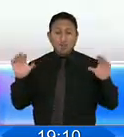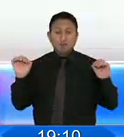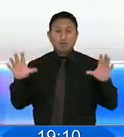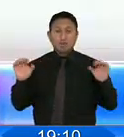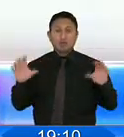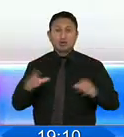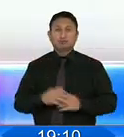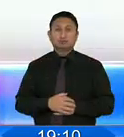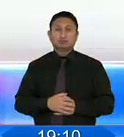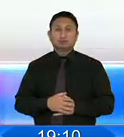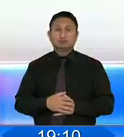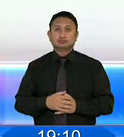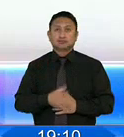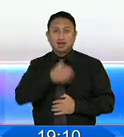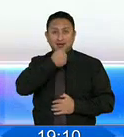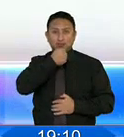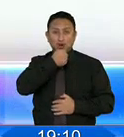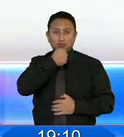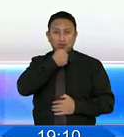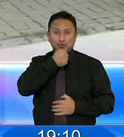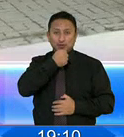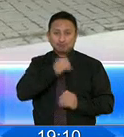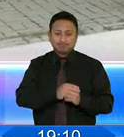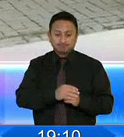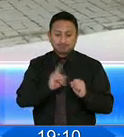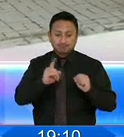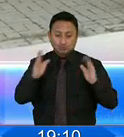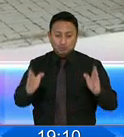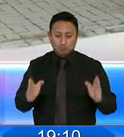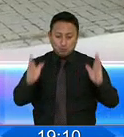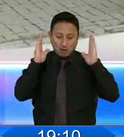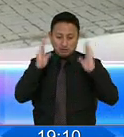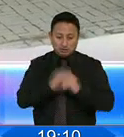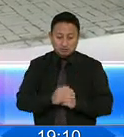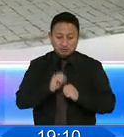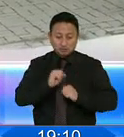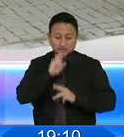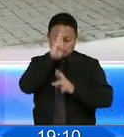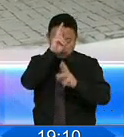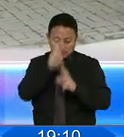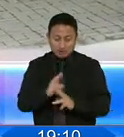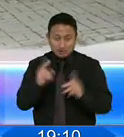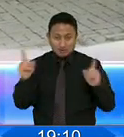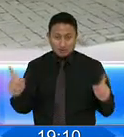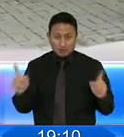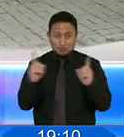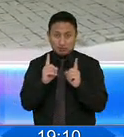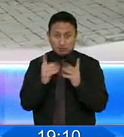Atención, se observa incumplimiento del distanciamiento social.